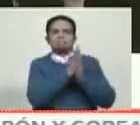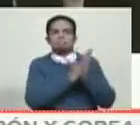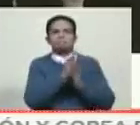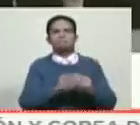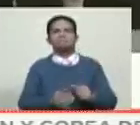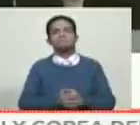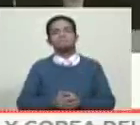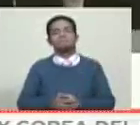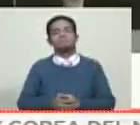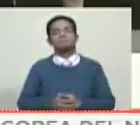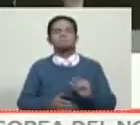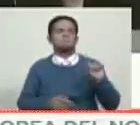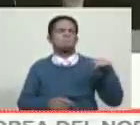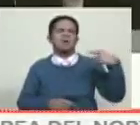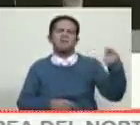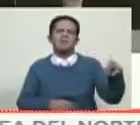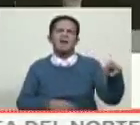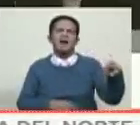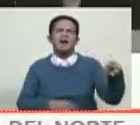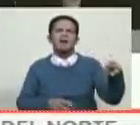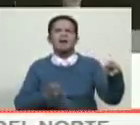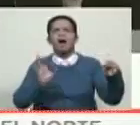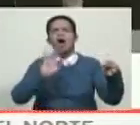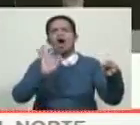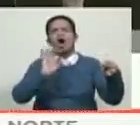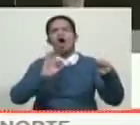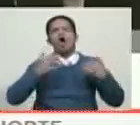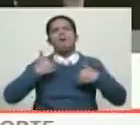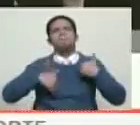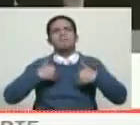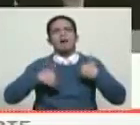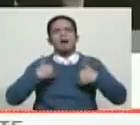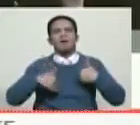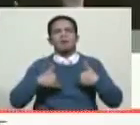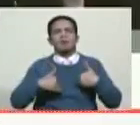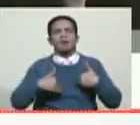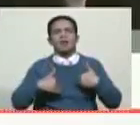Mañana, cuando el miércoles, ellos están invitando